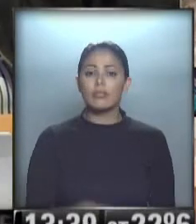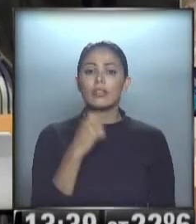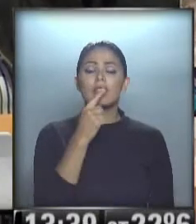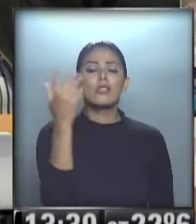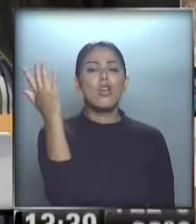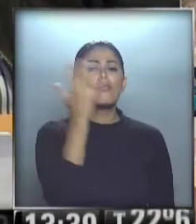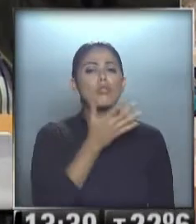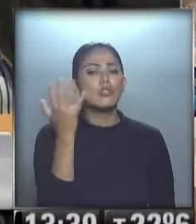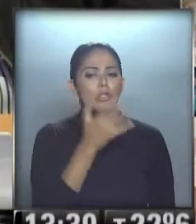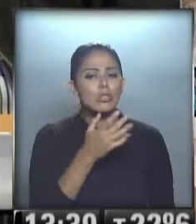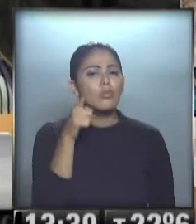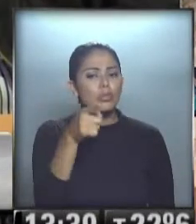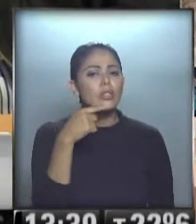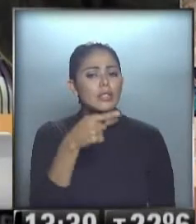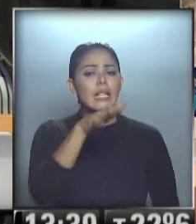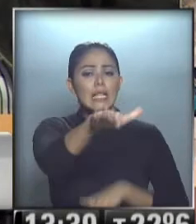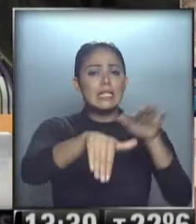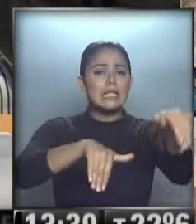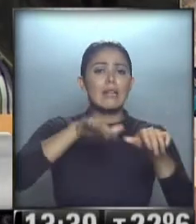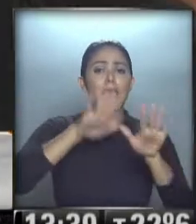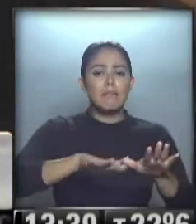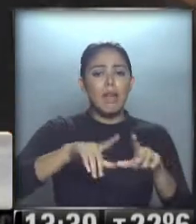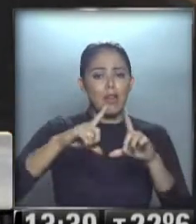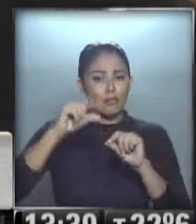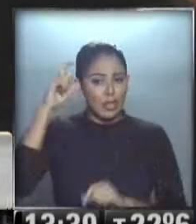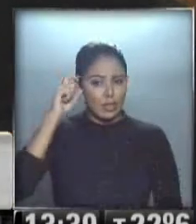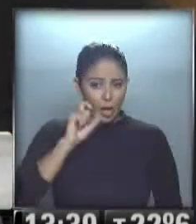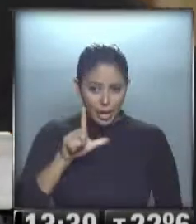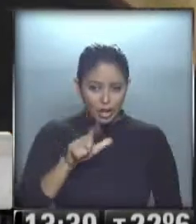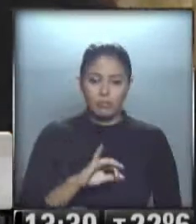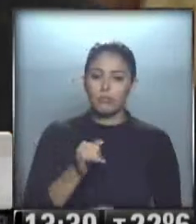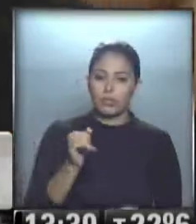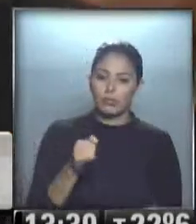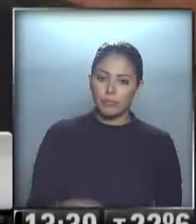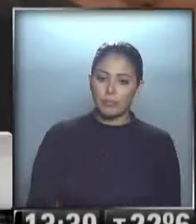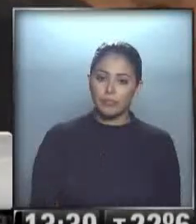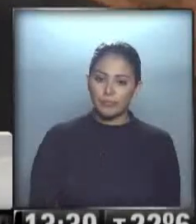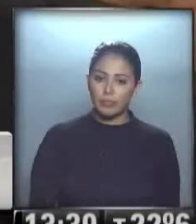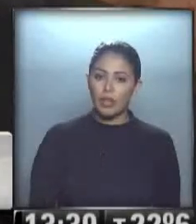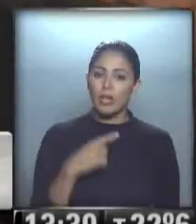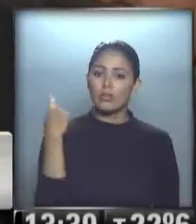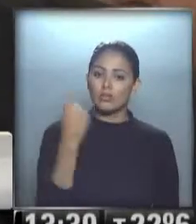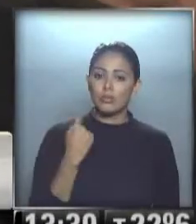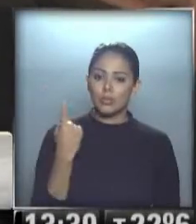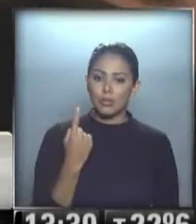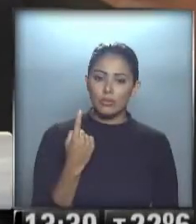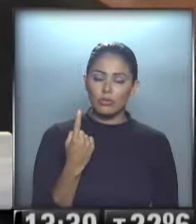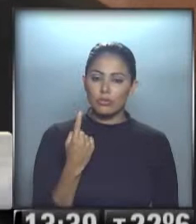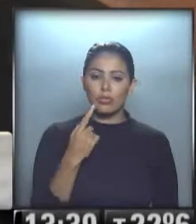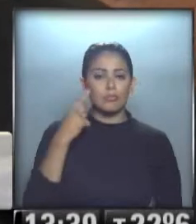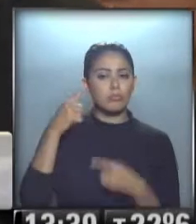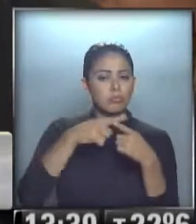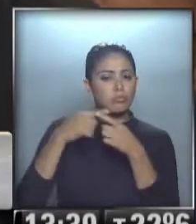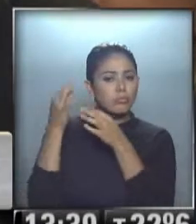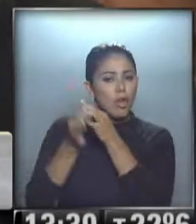Moyano, ¿ratifican entonces la convocatoria al paro para el 10 de abril? Así es. Hemos estado charlando